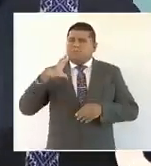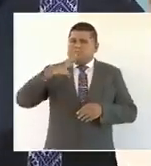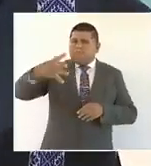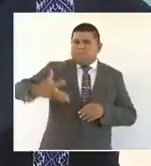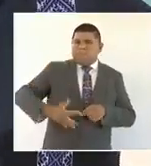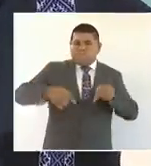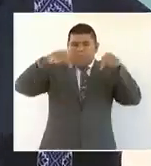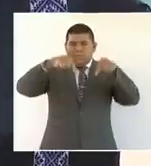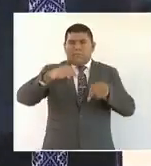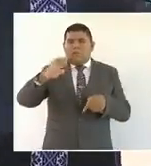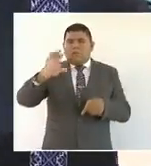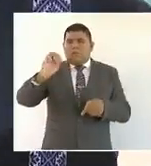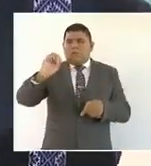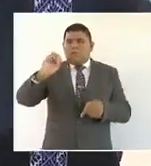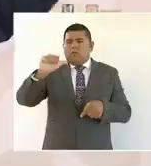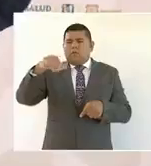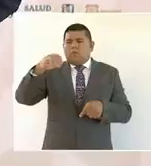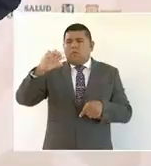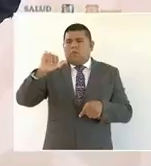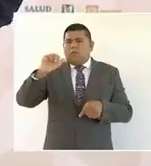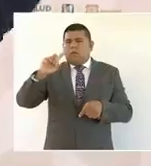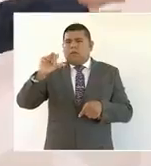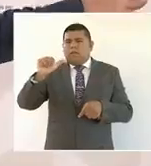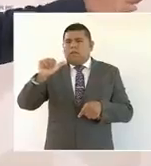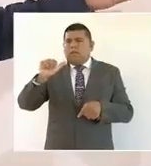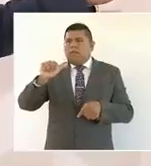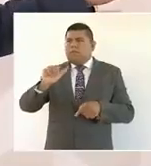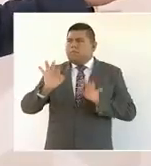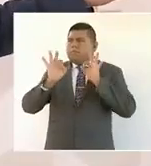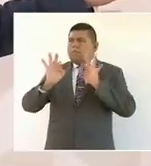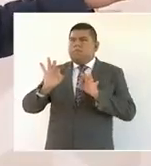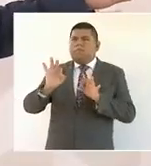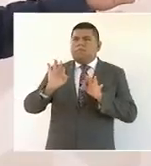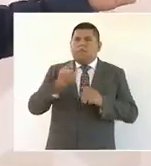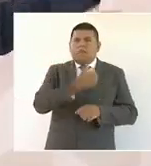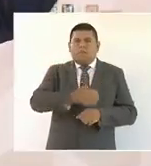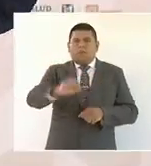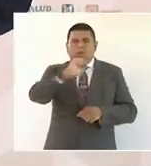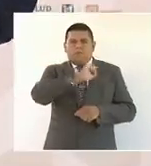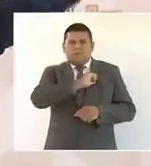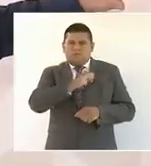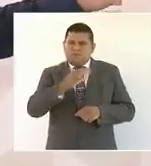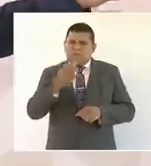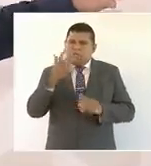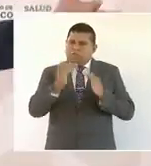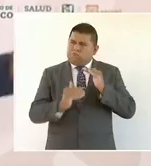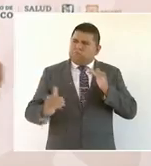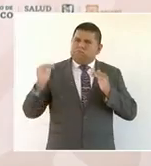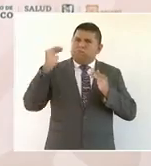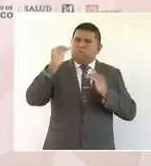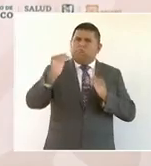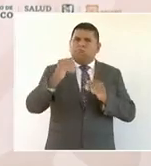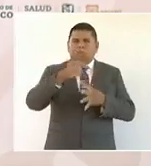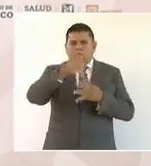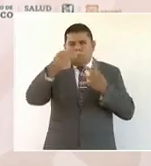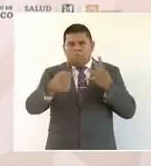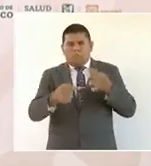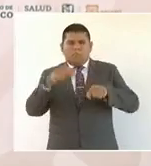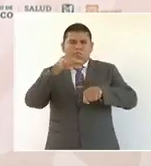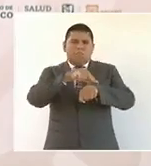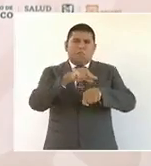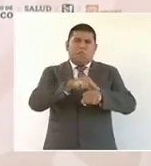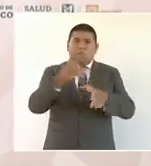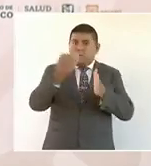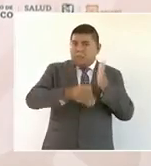Rosa Morada va a estar funcionando muy bien todo el sistema de salud. No va a haber falta de médicos,